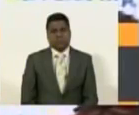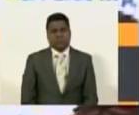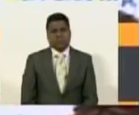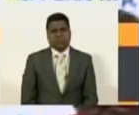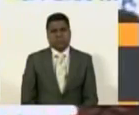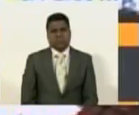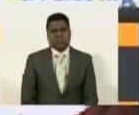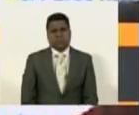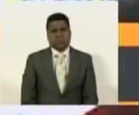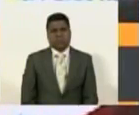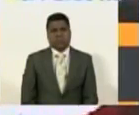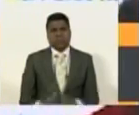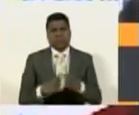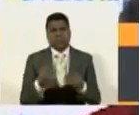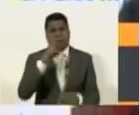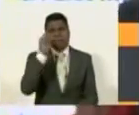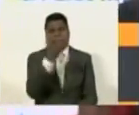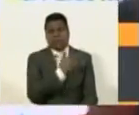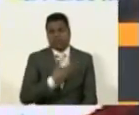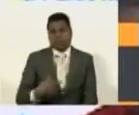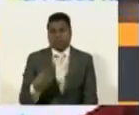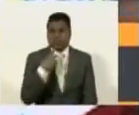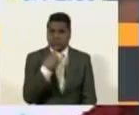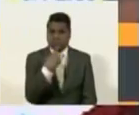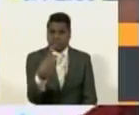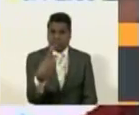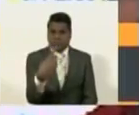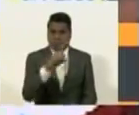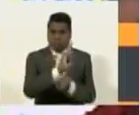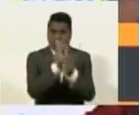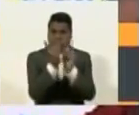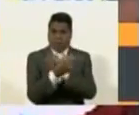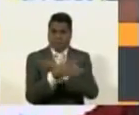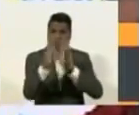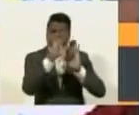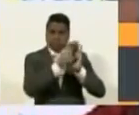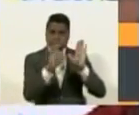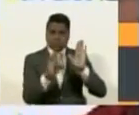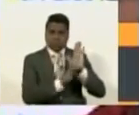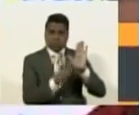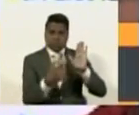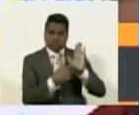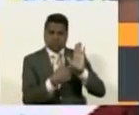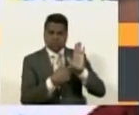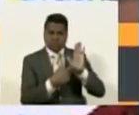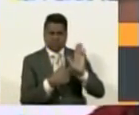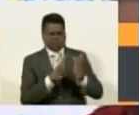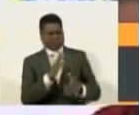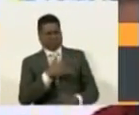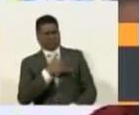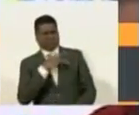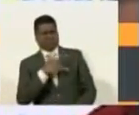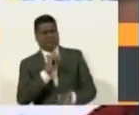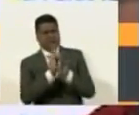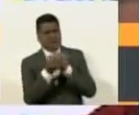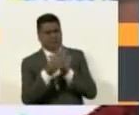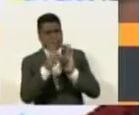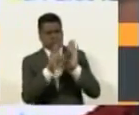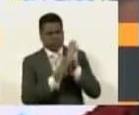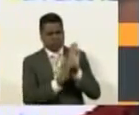anunció una constituyente. Comenzaron a atacar la figura de la constituyente. Todos